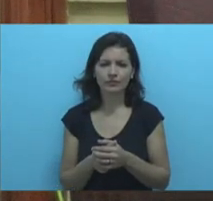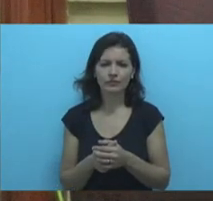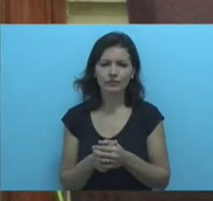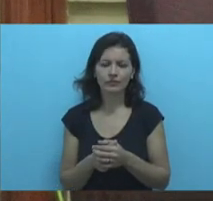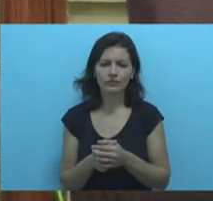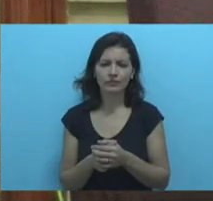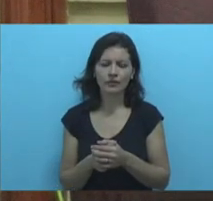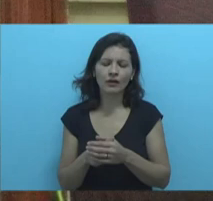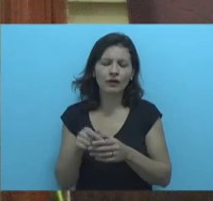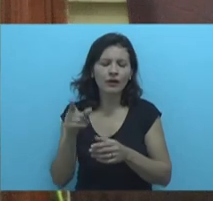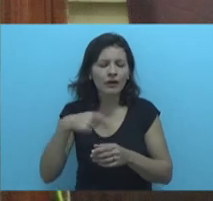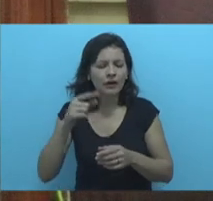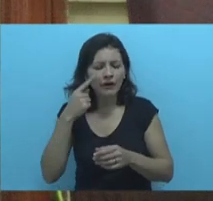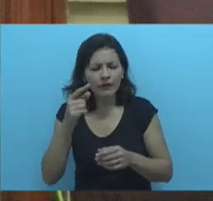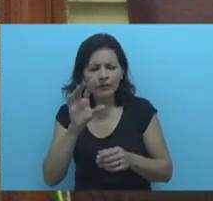política santafesina